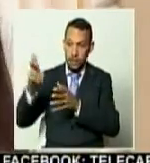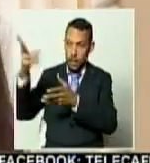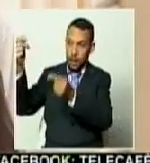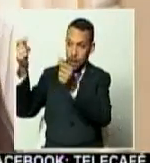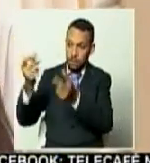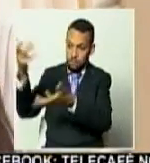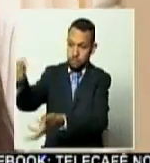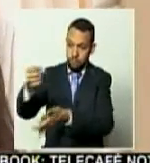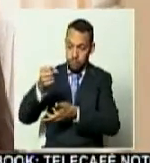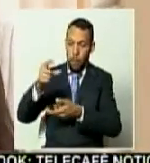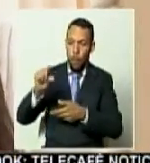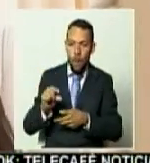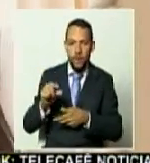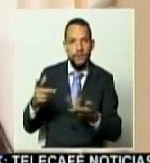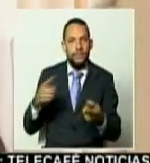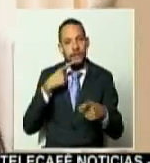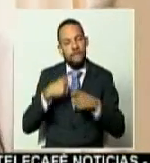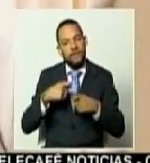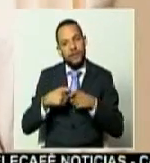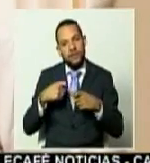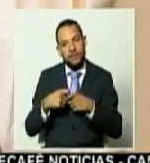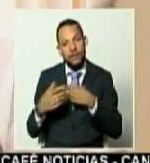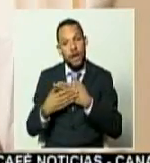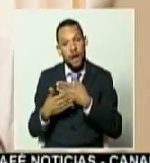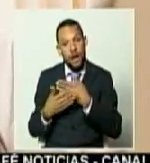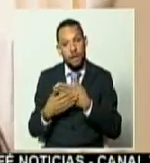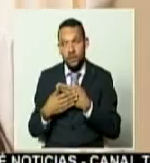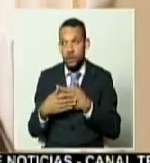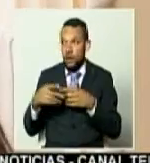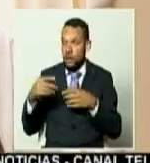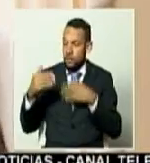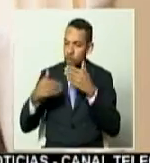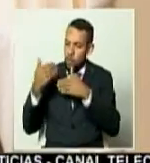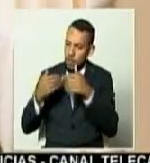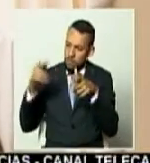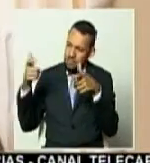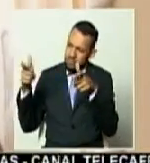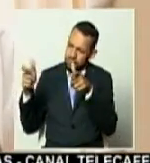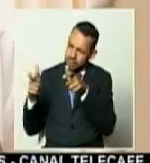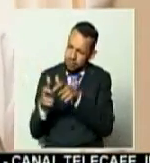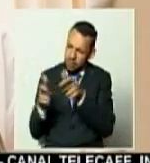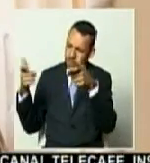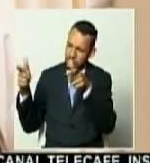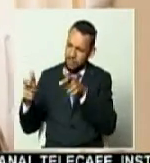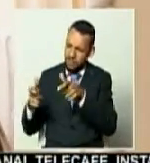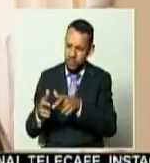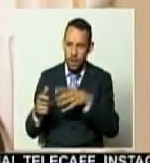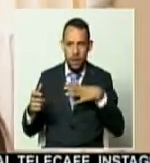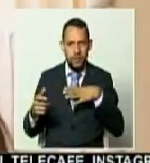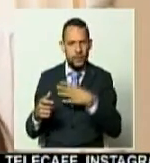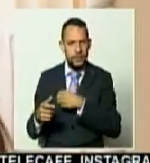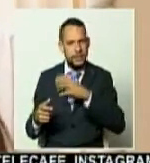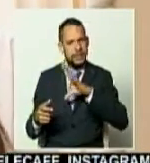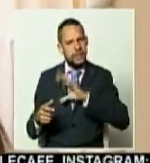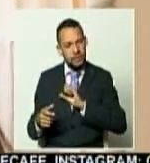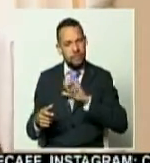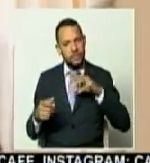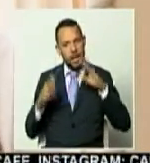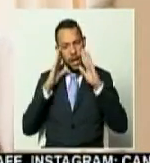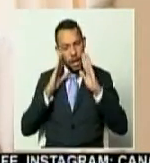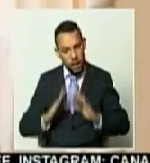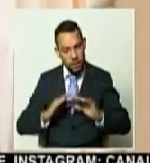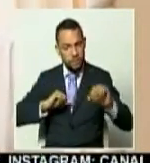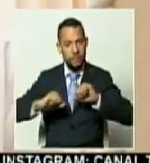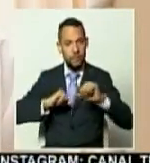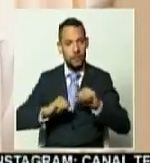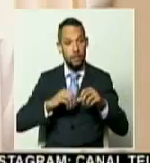nosotros lamentamos que esté hoy ese indicador tan bajito en ejecución, estamos siempre pendientes, el recurso no